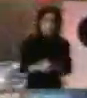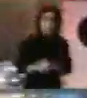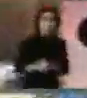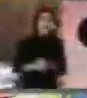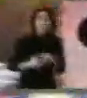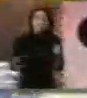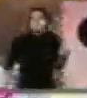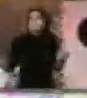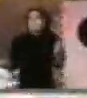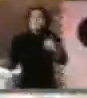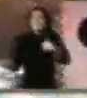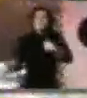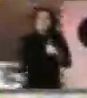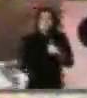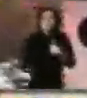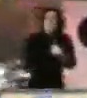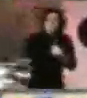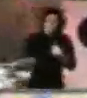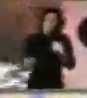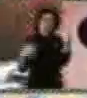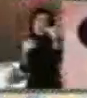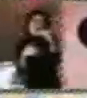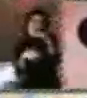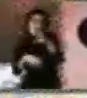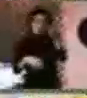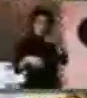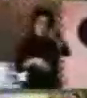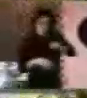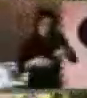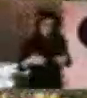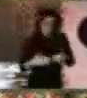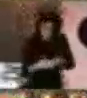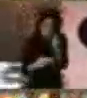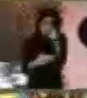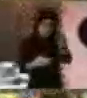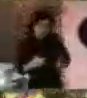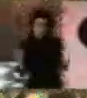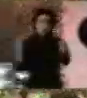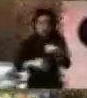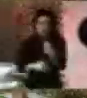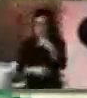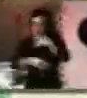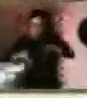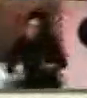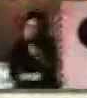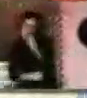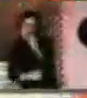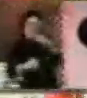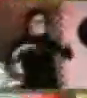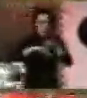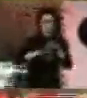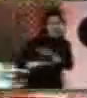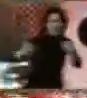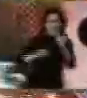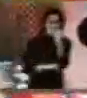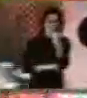¿Cómo quieren que me ría si no llego a fin de mes? Si no comen ni mis hijos ni tampoco mi mujer. Esta es mi adrenalina y mi